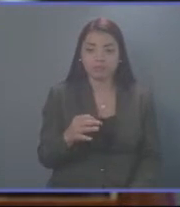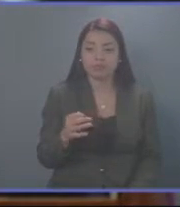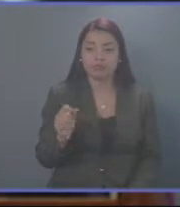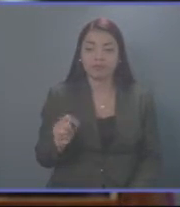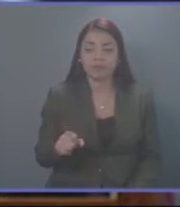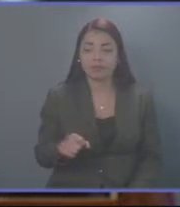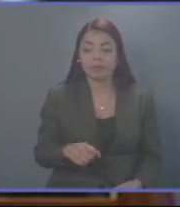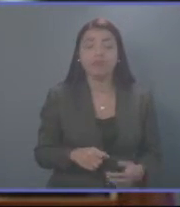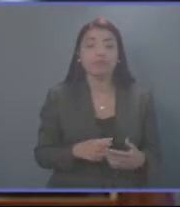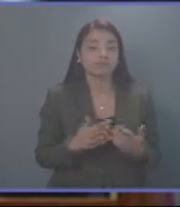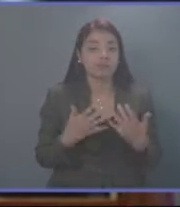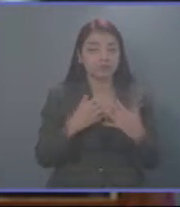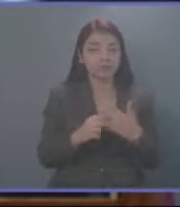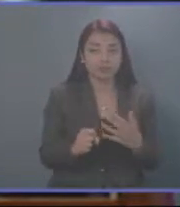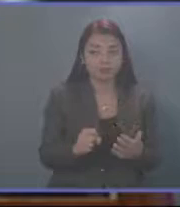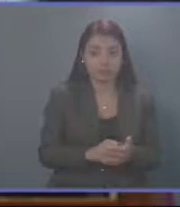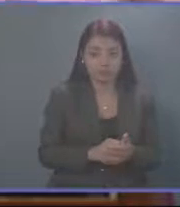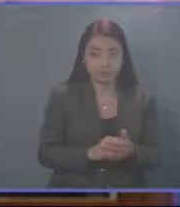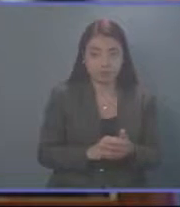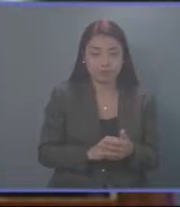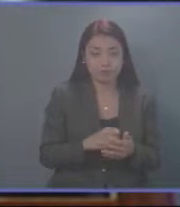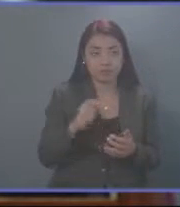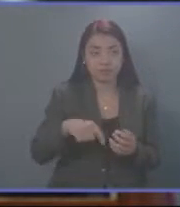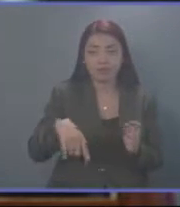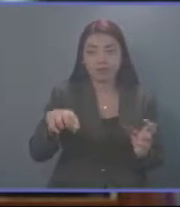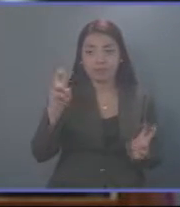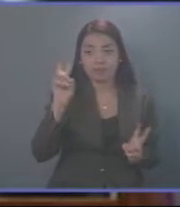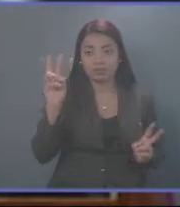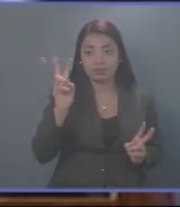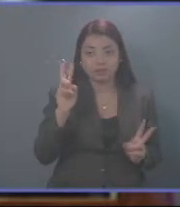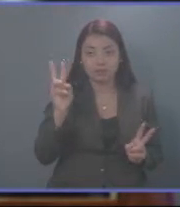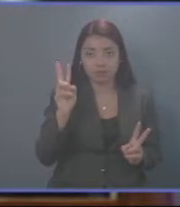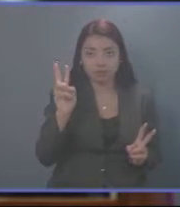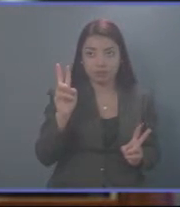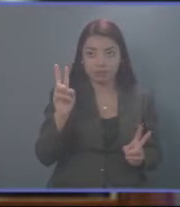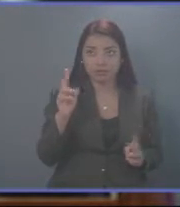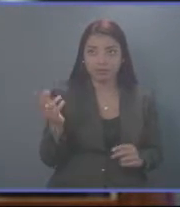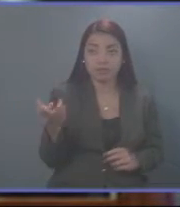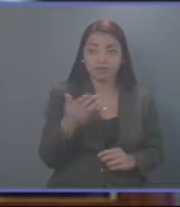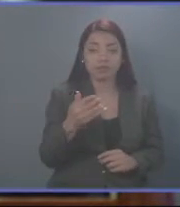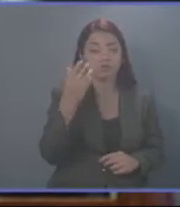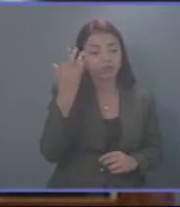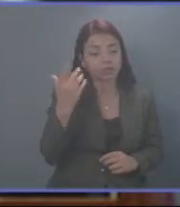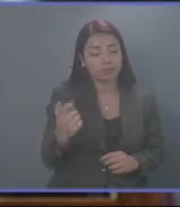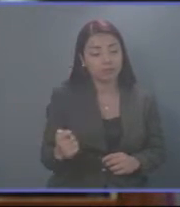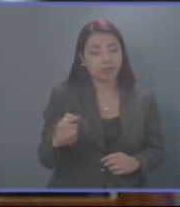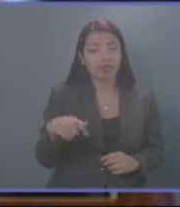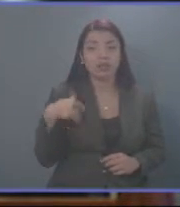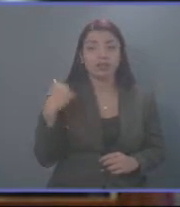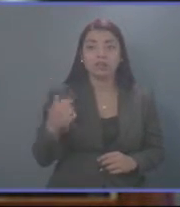integración, dado en el Salón Azul del Palacio Legislativo San Salvador a los días del